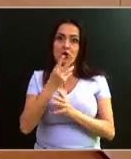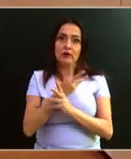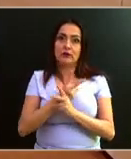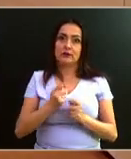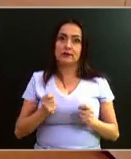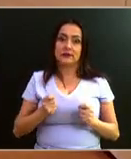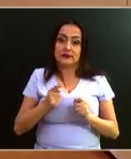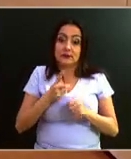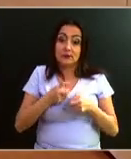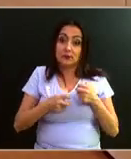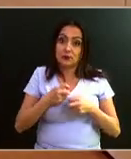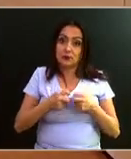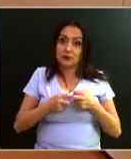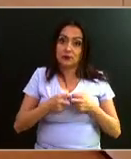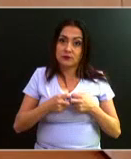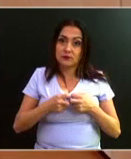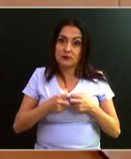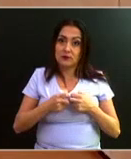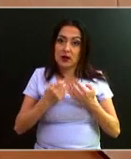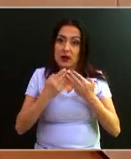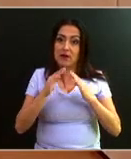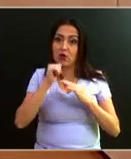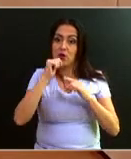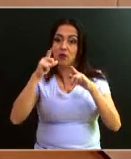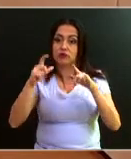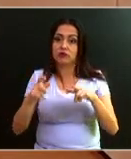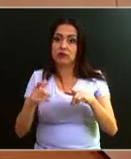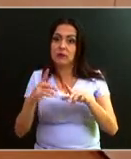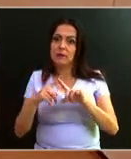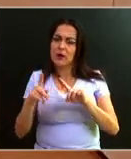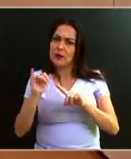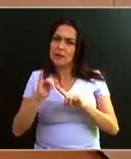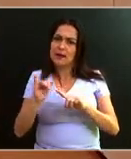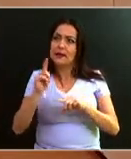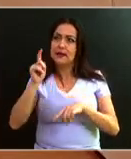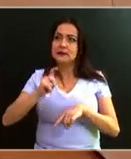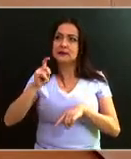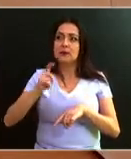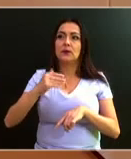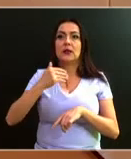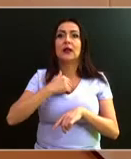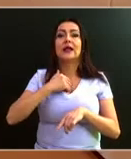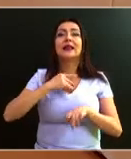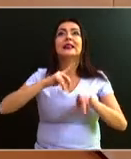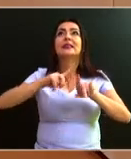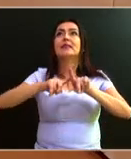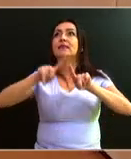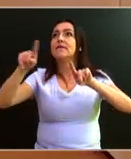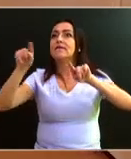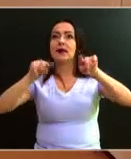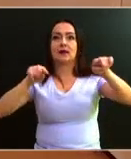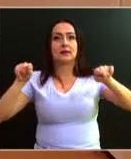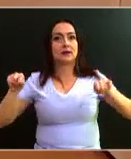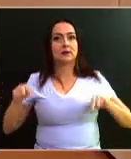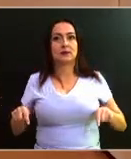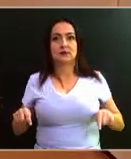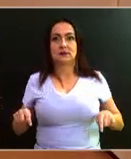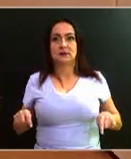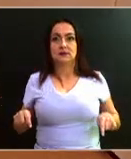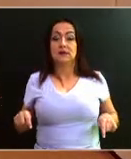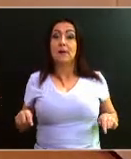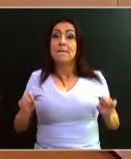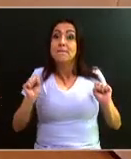resolver este problema abriendo otro relleno sanitario, sino que necesitamos tener diferentes